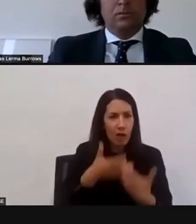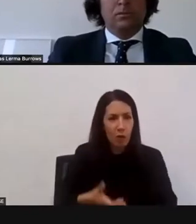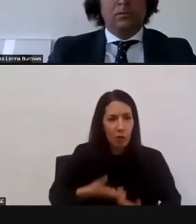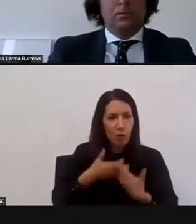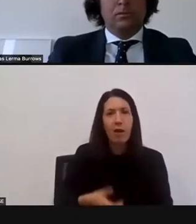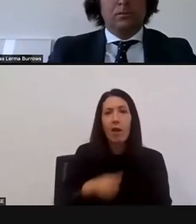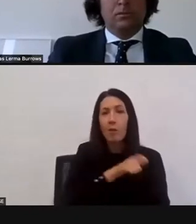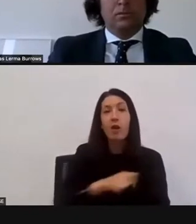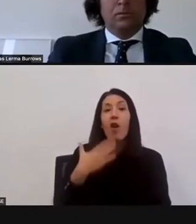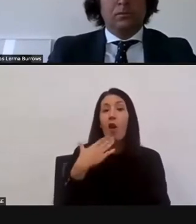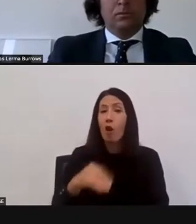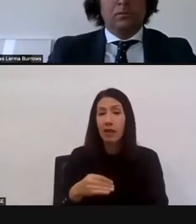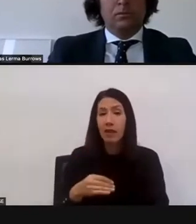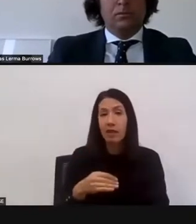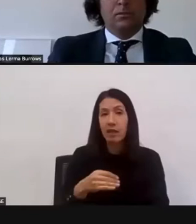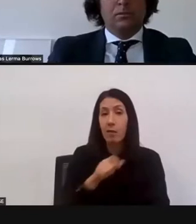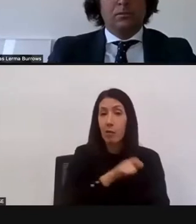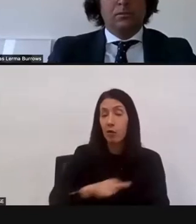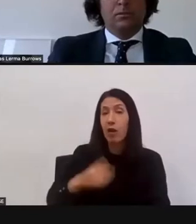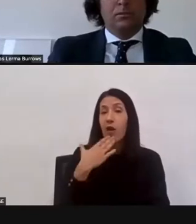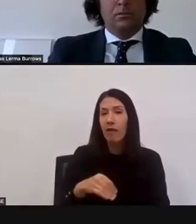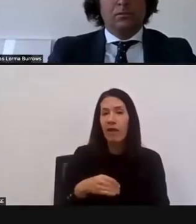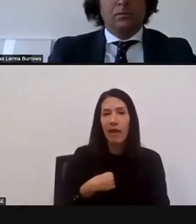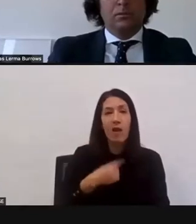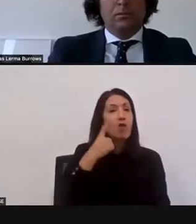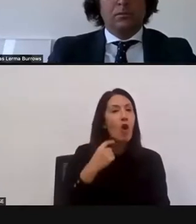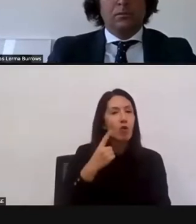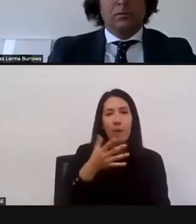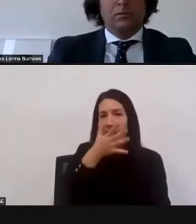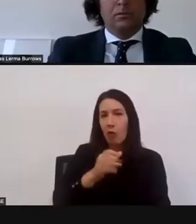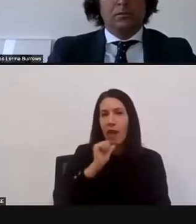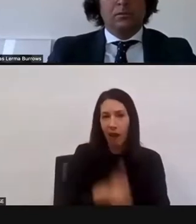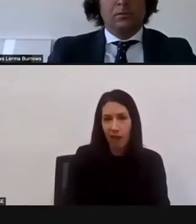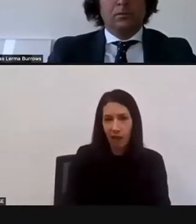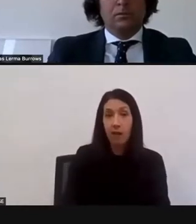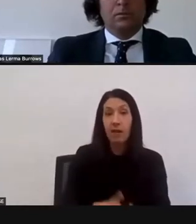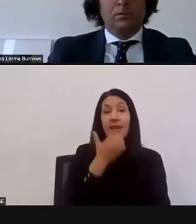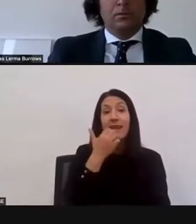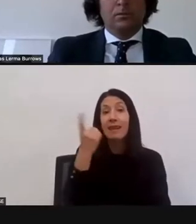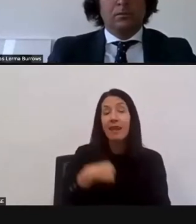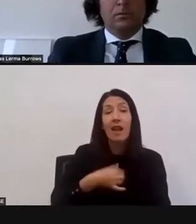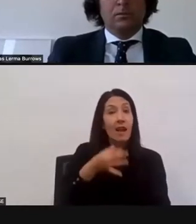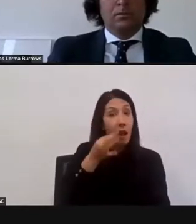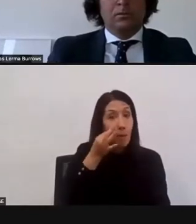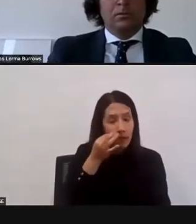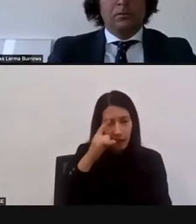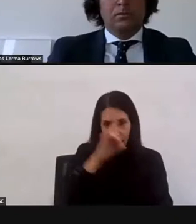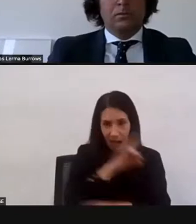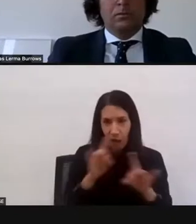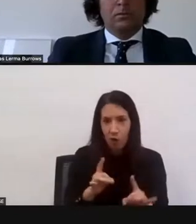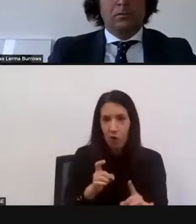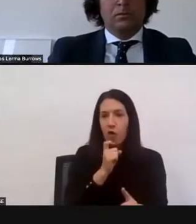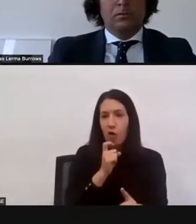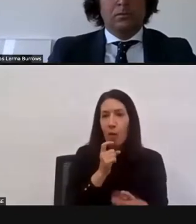la juventud, de los chavales más jóvenes, a no denunciar estos hechos. Entonces, si supiéramos realmente a qué nivel nos estamos